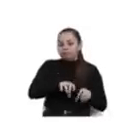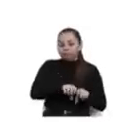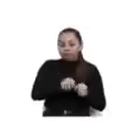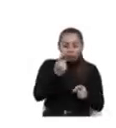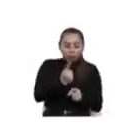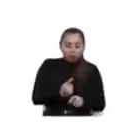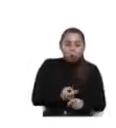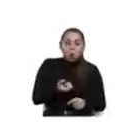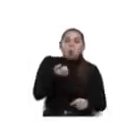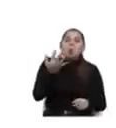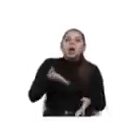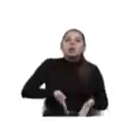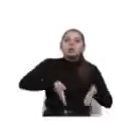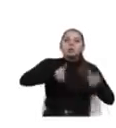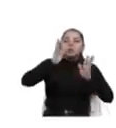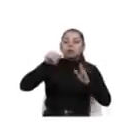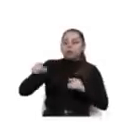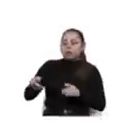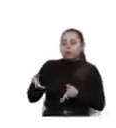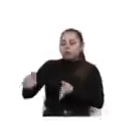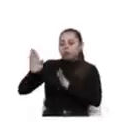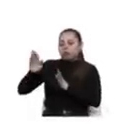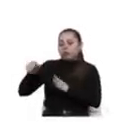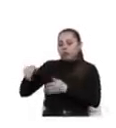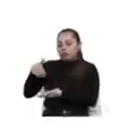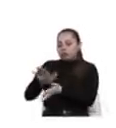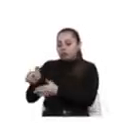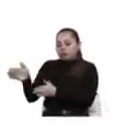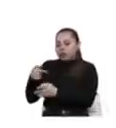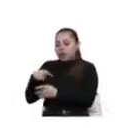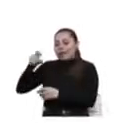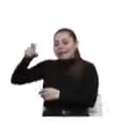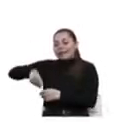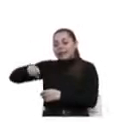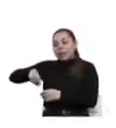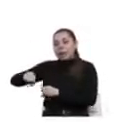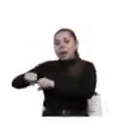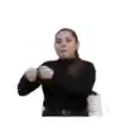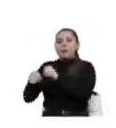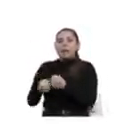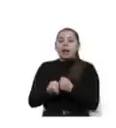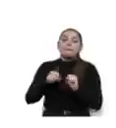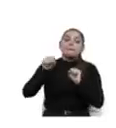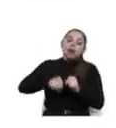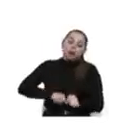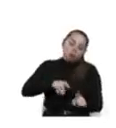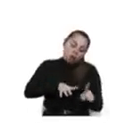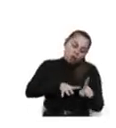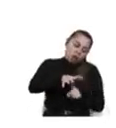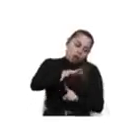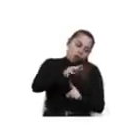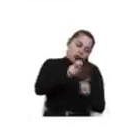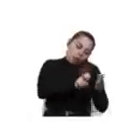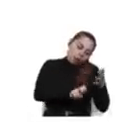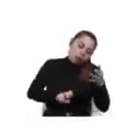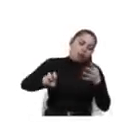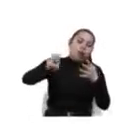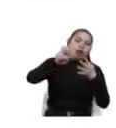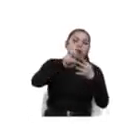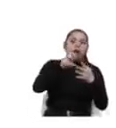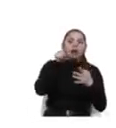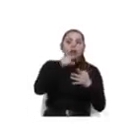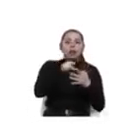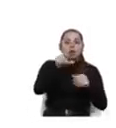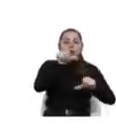¿Cuántos laboratorios de pasta base se requiere destruir para llegar al nivel de